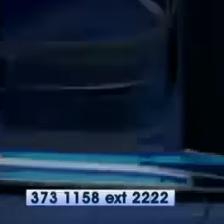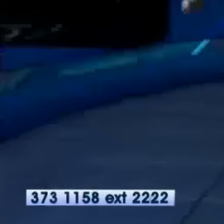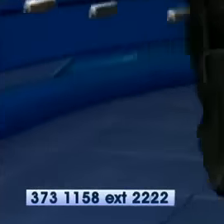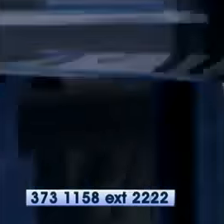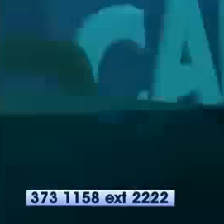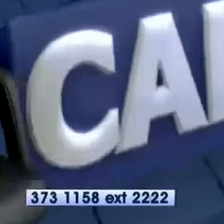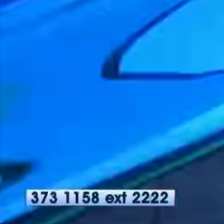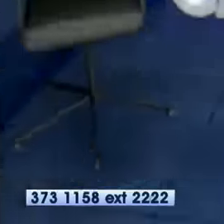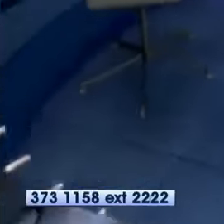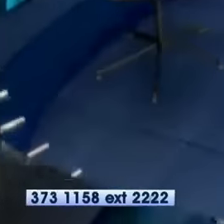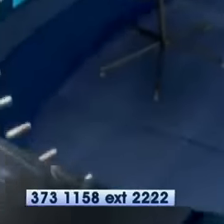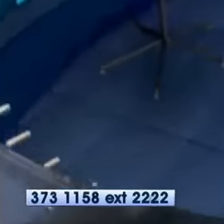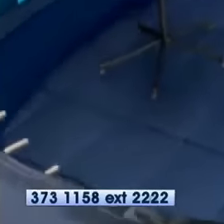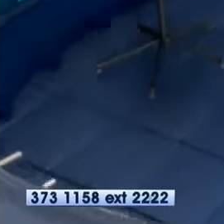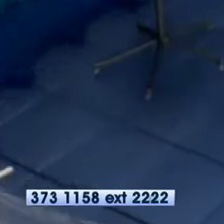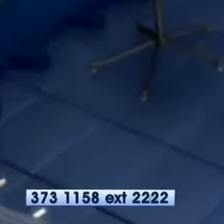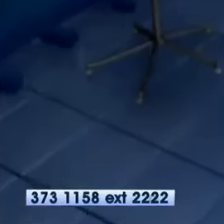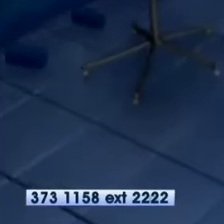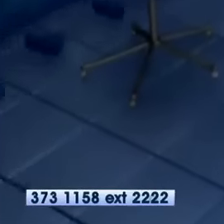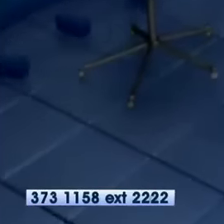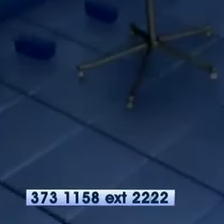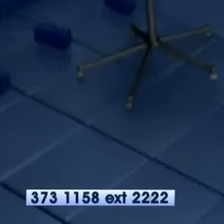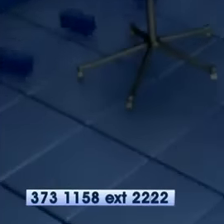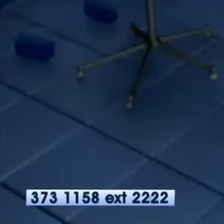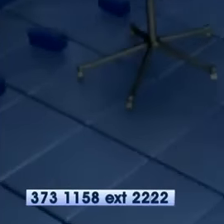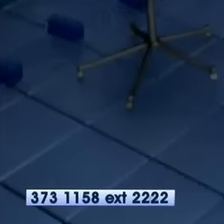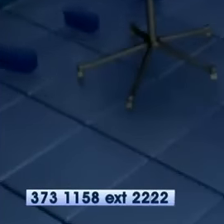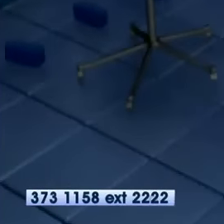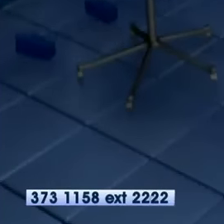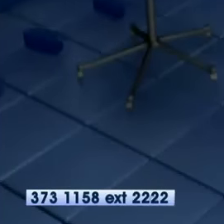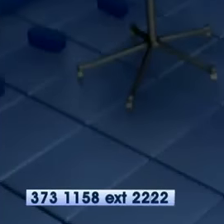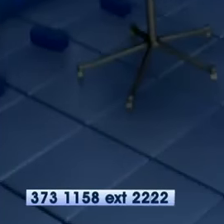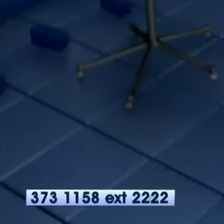Romero conversando con el